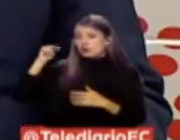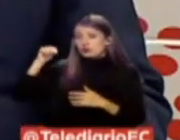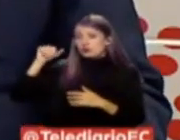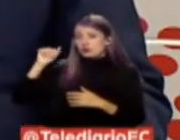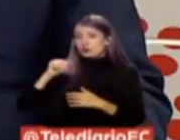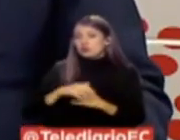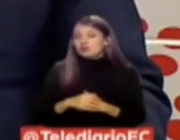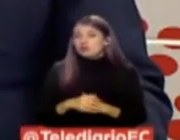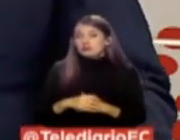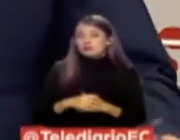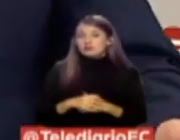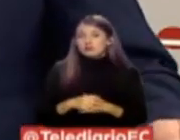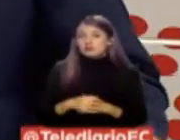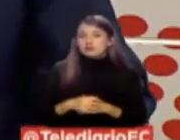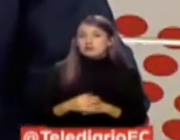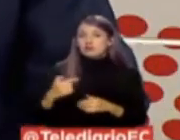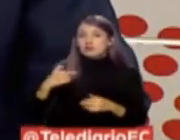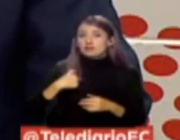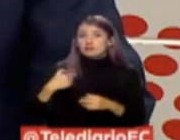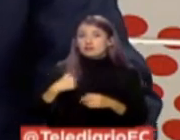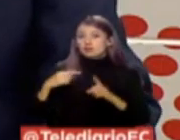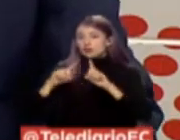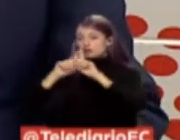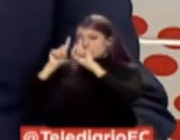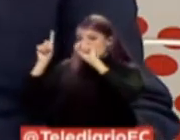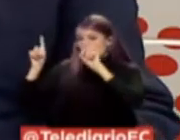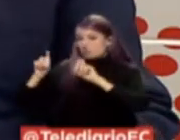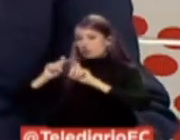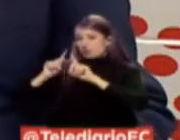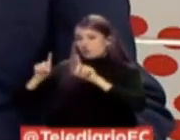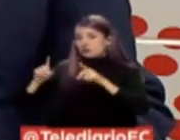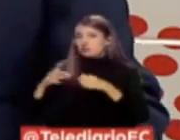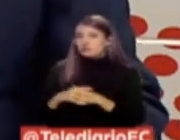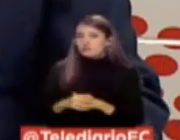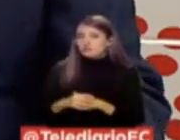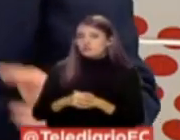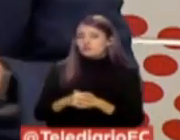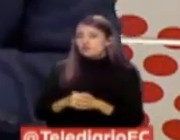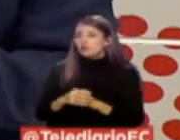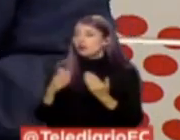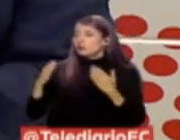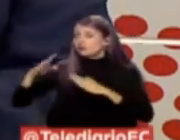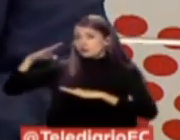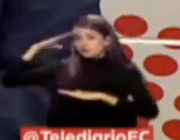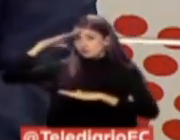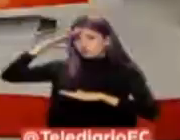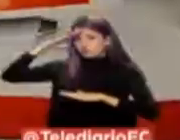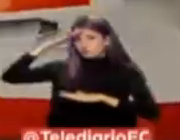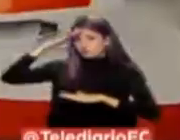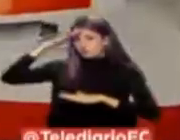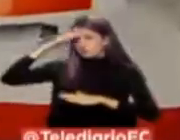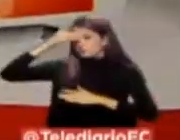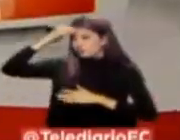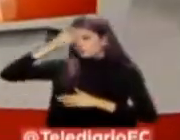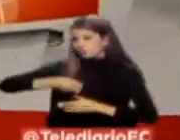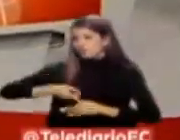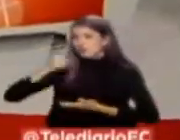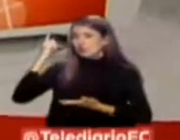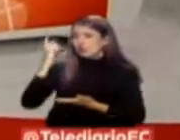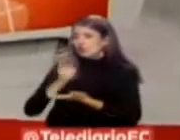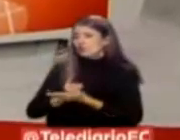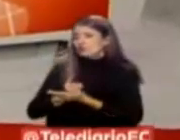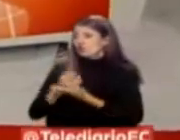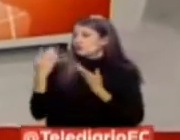esto. Yo le quiero preguntar, los policías que actuaron esa noche, ¿lo hacían bajo la instrucción de quién? ¿Había